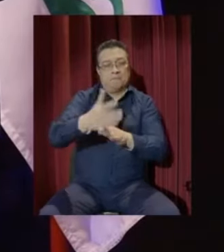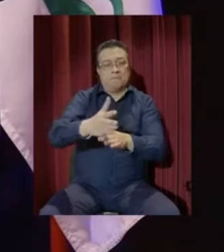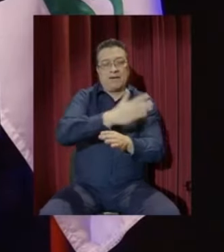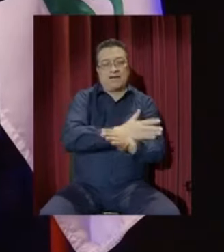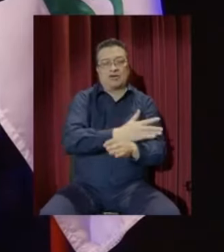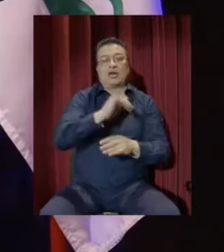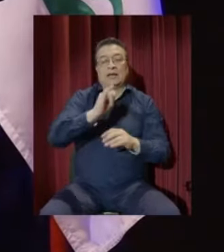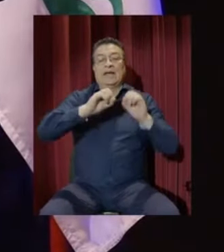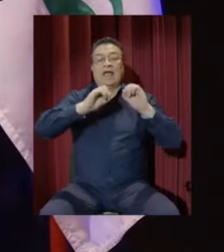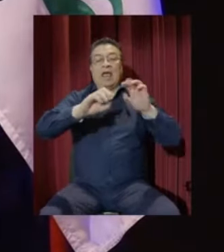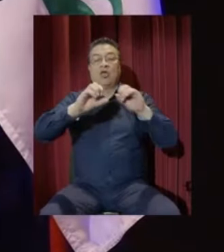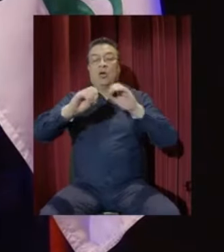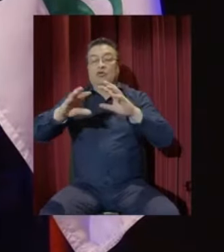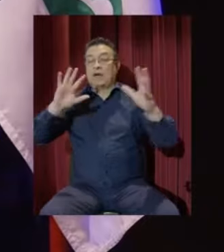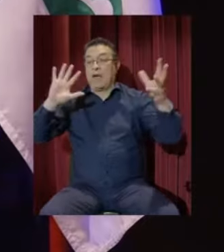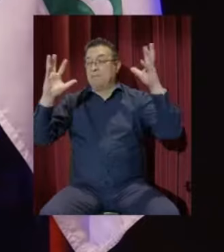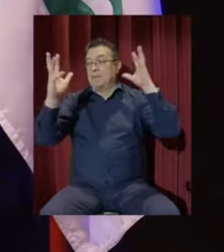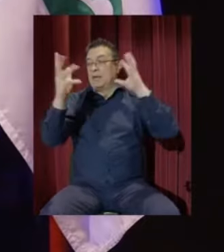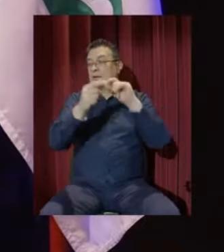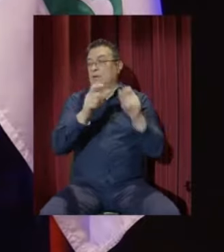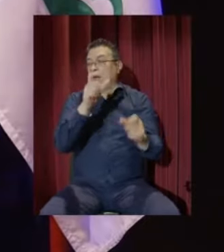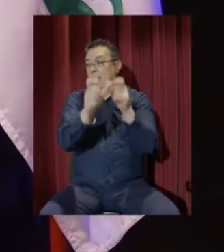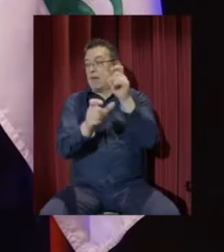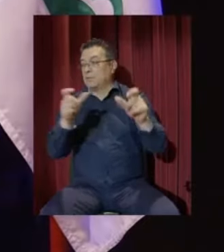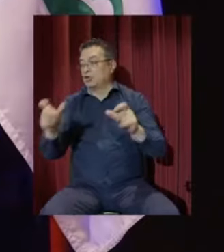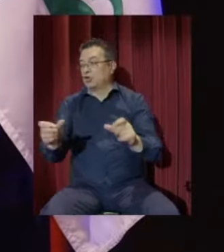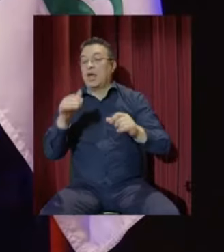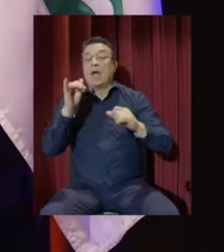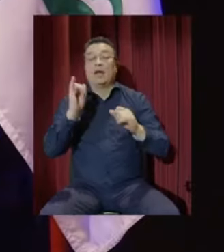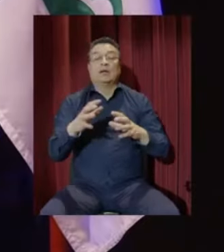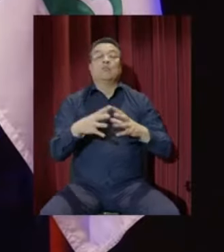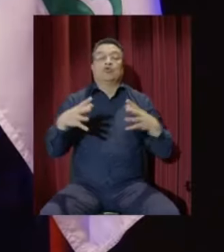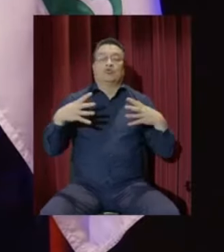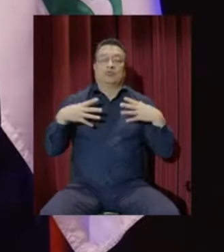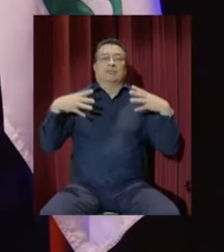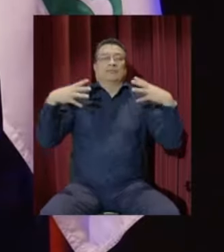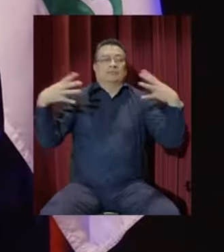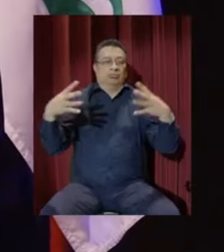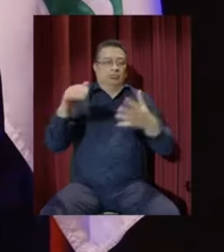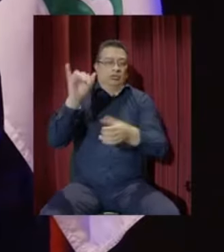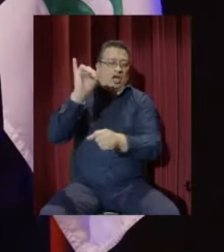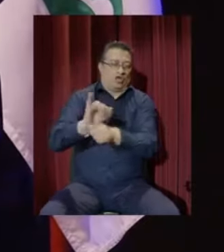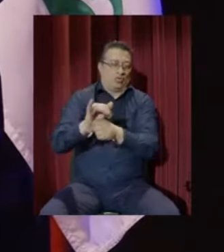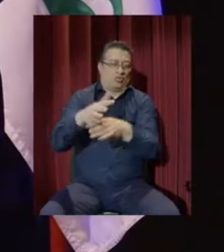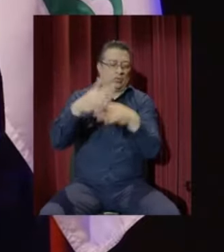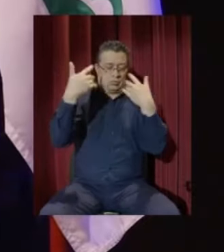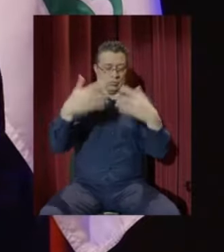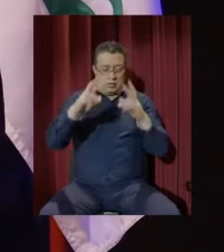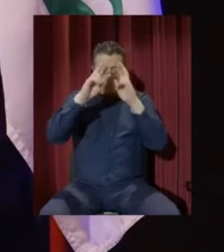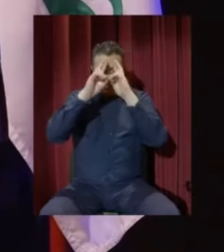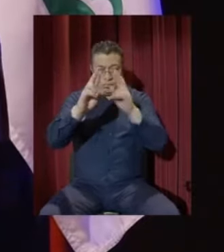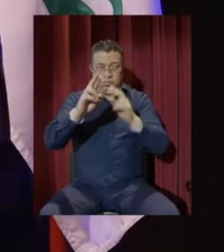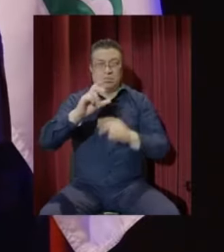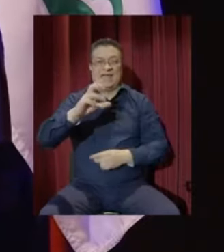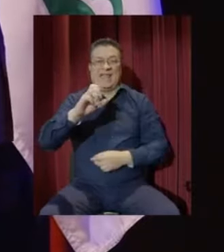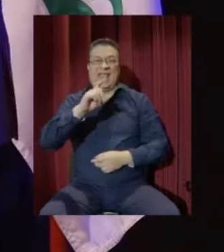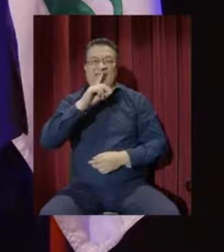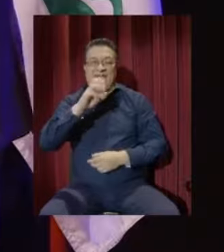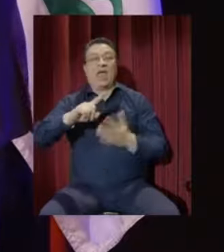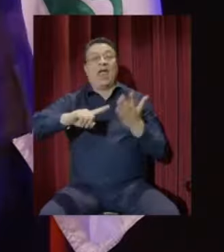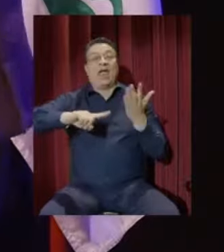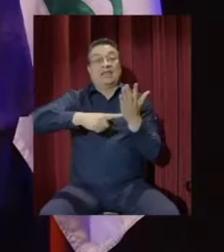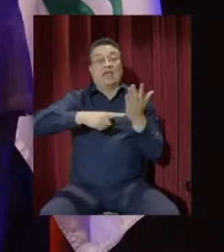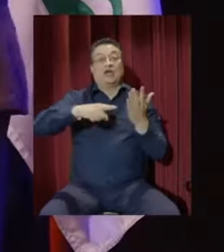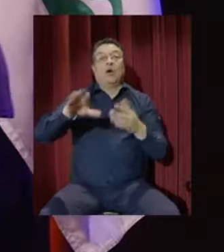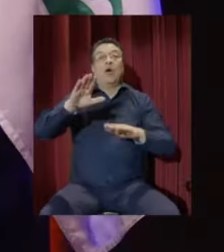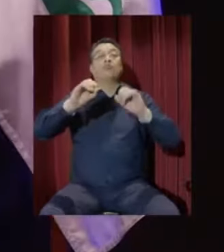y educación ambiental a la ciudadanía pero es una tremenda institución que tiene estas gerencias técnicas muchas